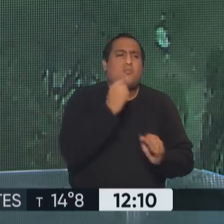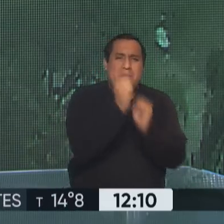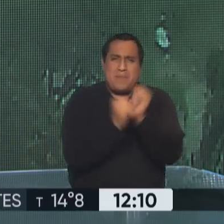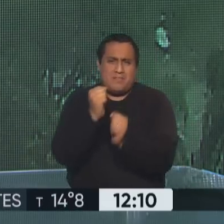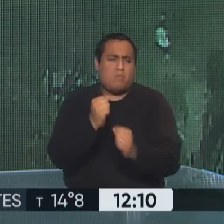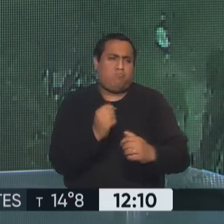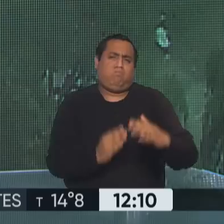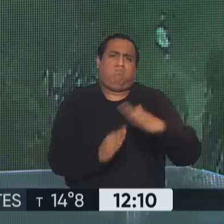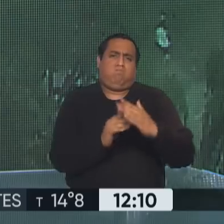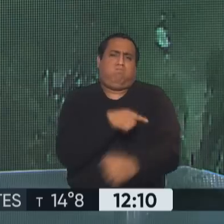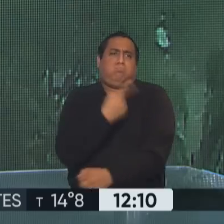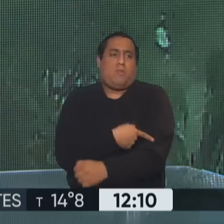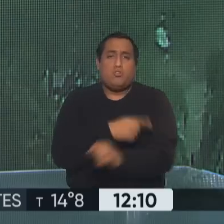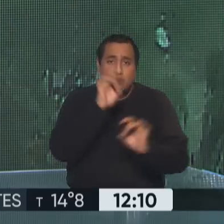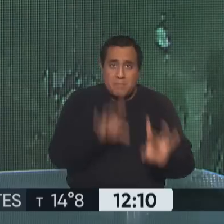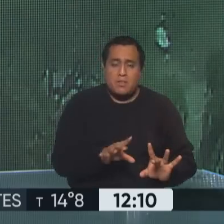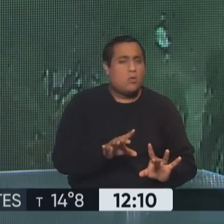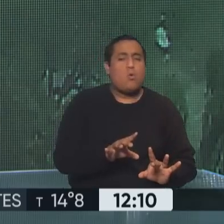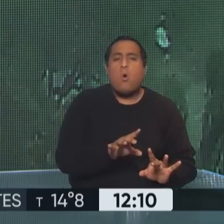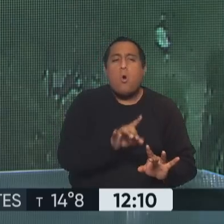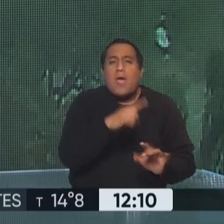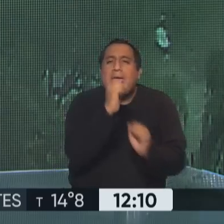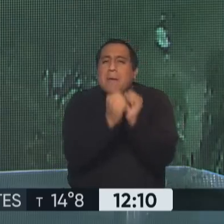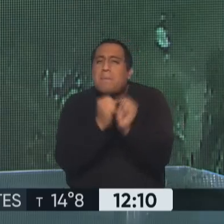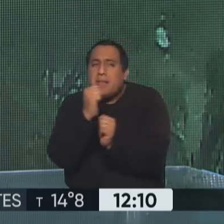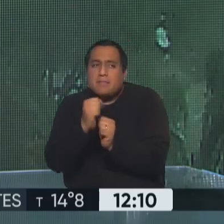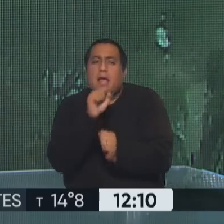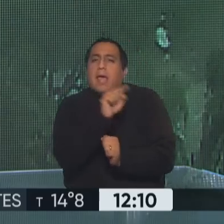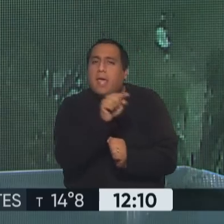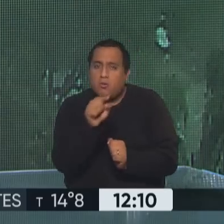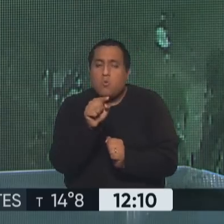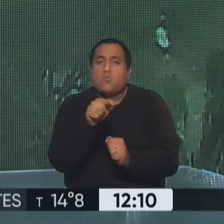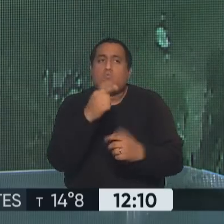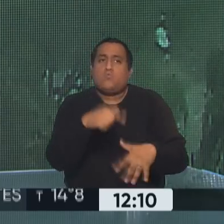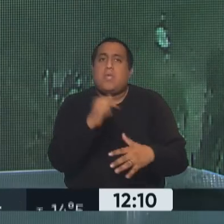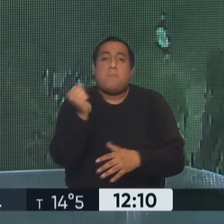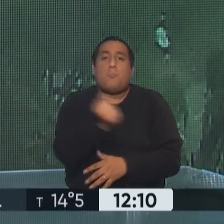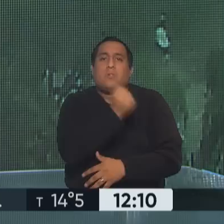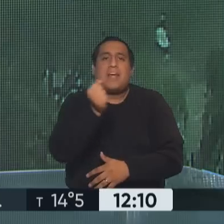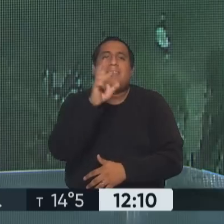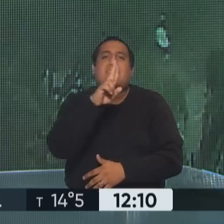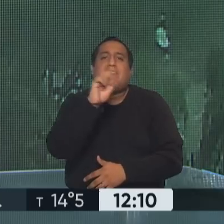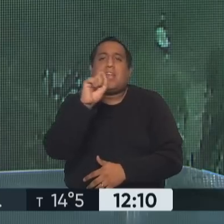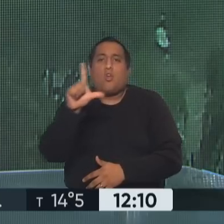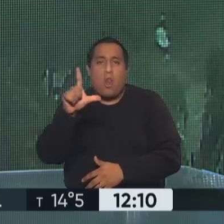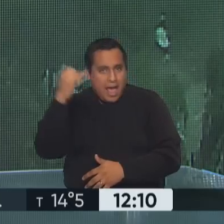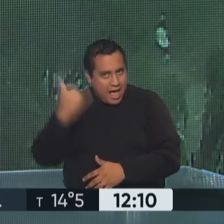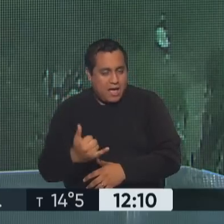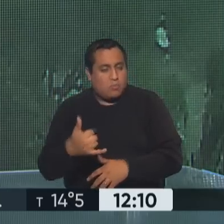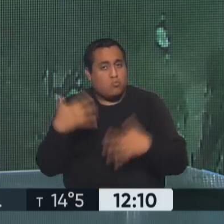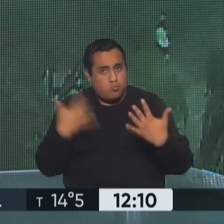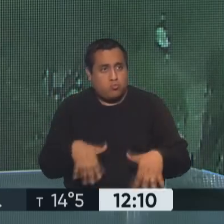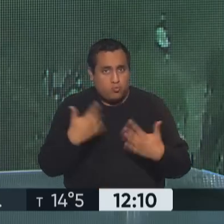que ocupan lugares claves y estratégicos en la construcción de un modelo, porque ellos también tienen un modelo propio. Y en